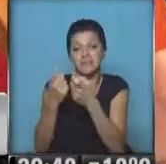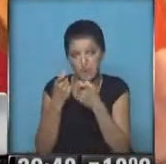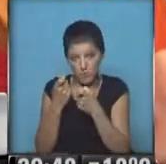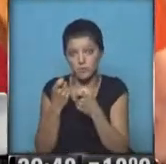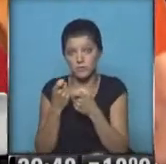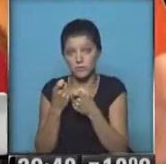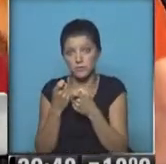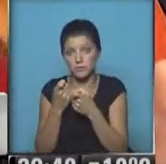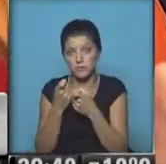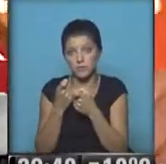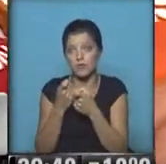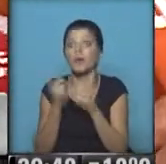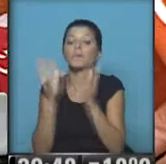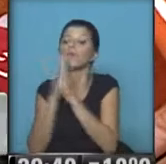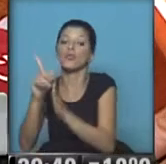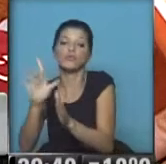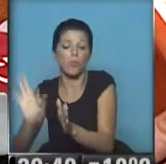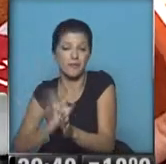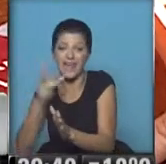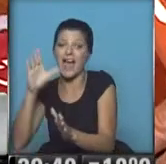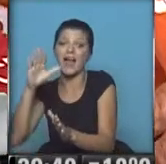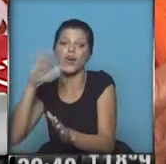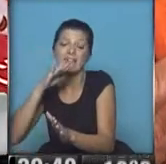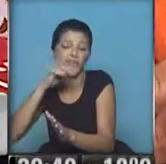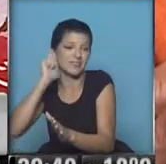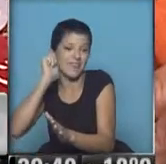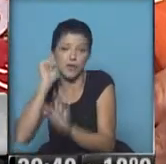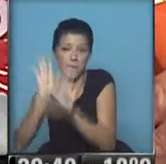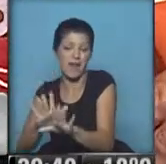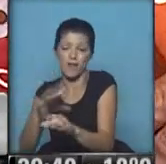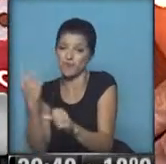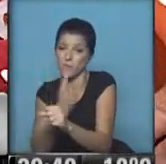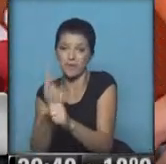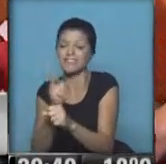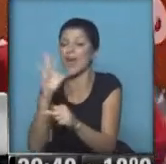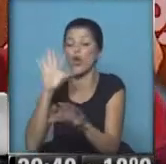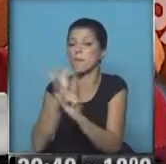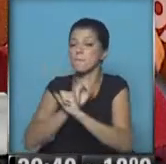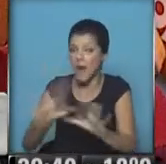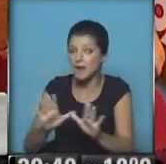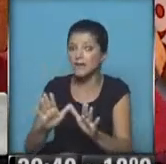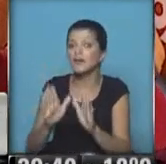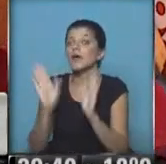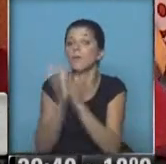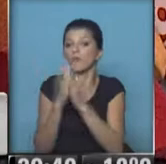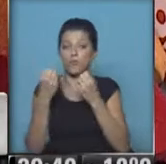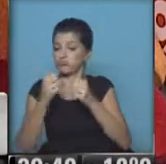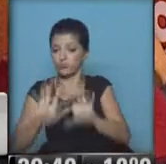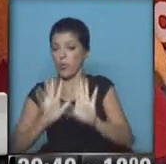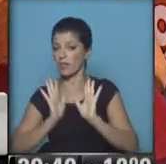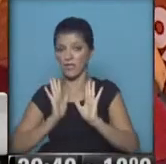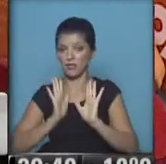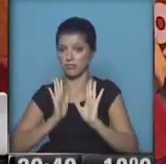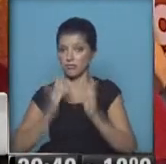necesitamos, que no le pueden cortar la vida a los 14 años, que si se mandaron una macana, que la dejen, que